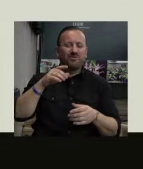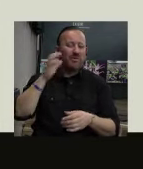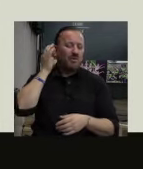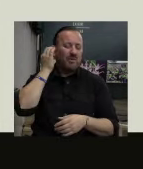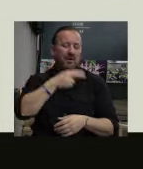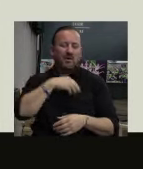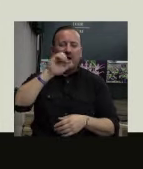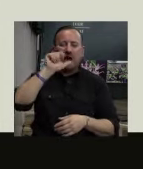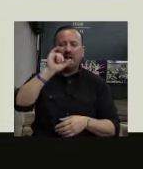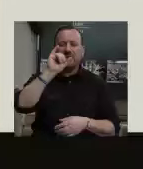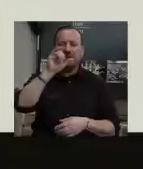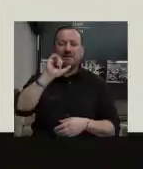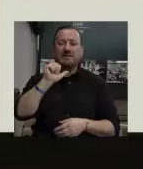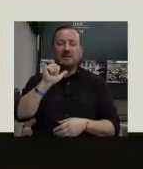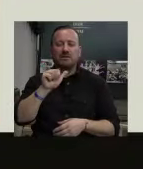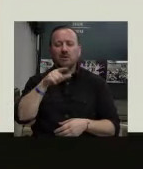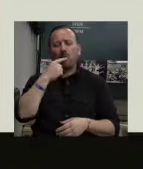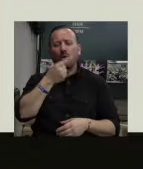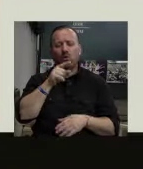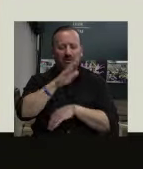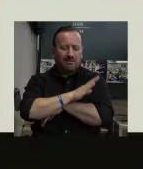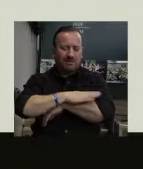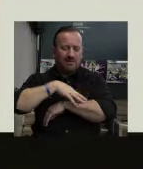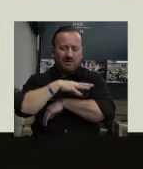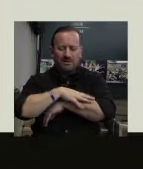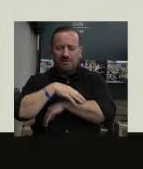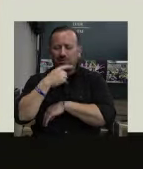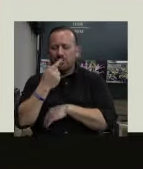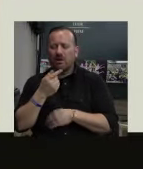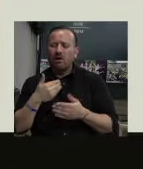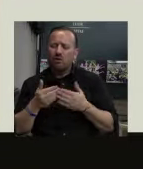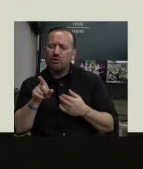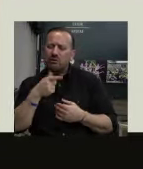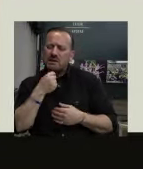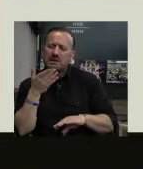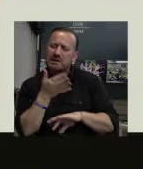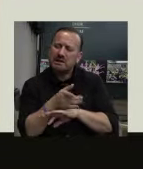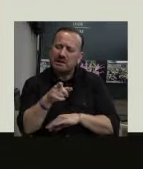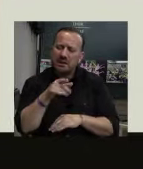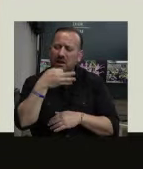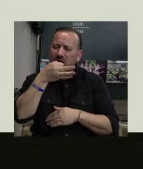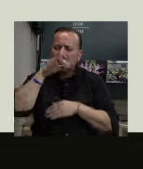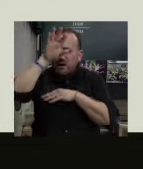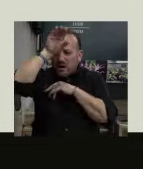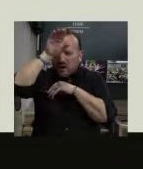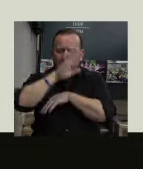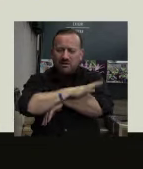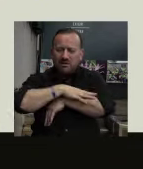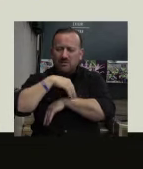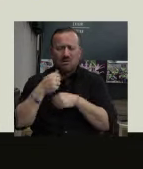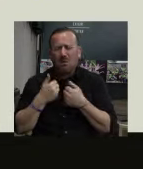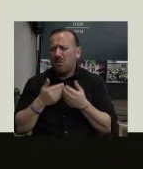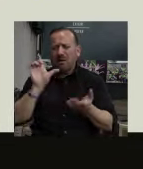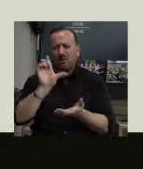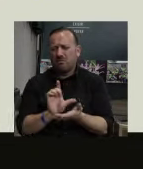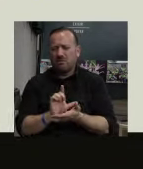Maravillas A dónde quiero ir no sé a dónde quieres ir Alicia le dice el gato a cualquier parte